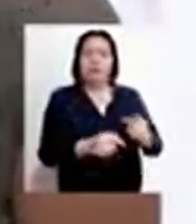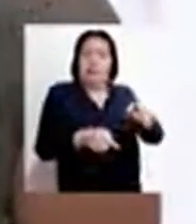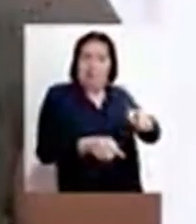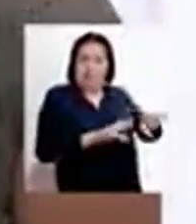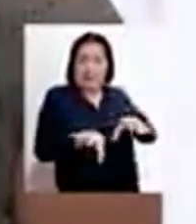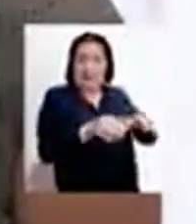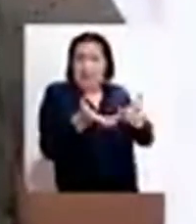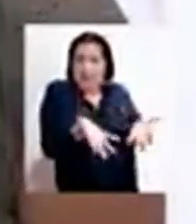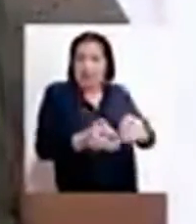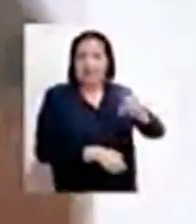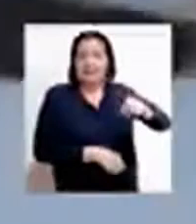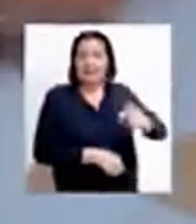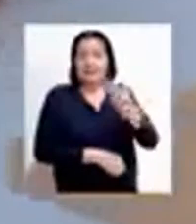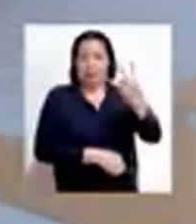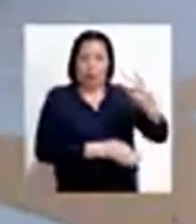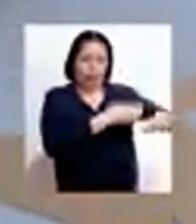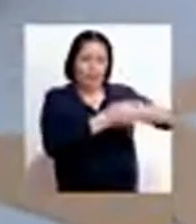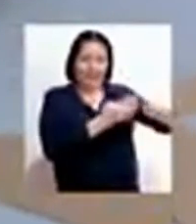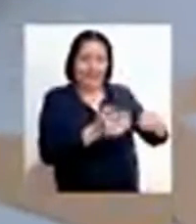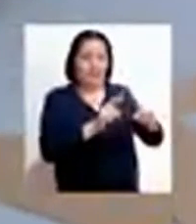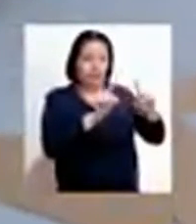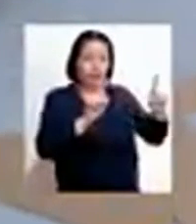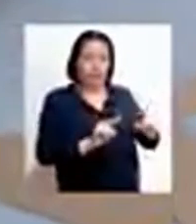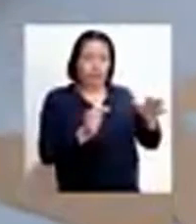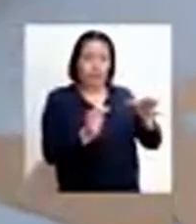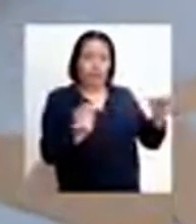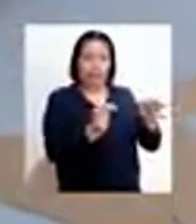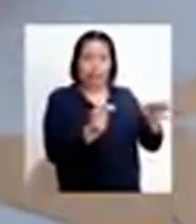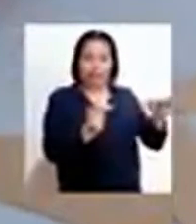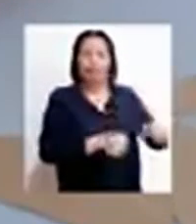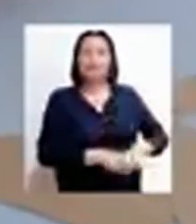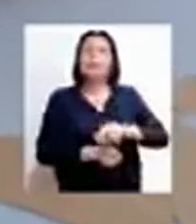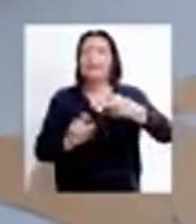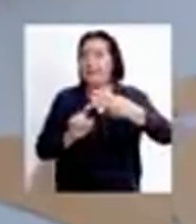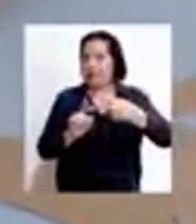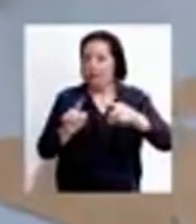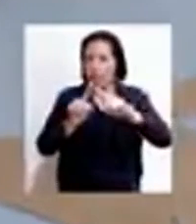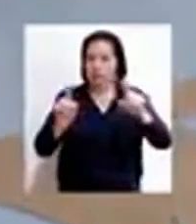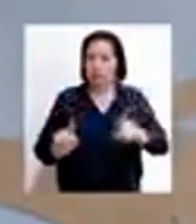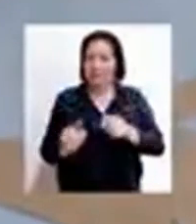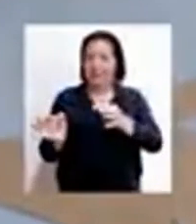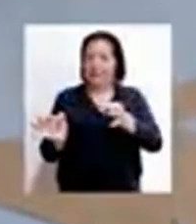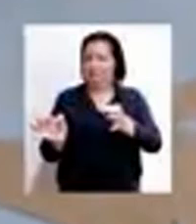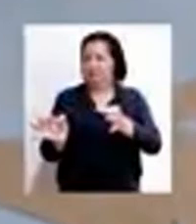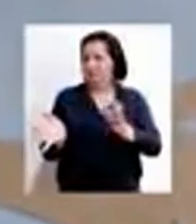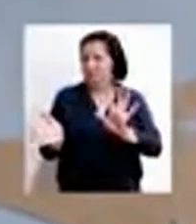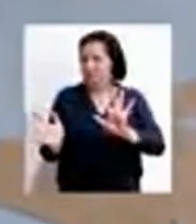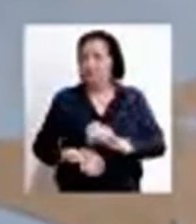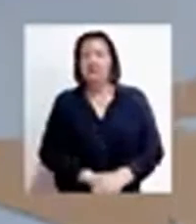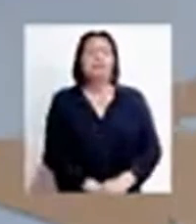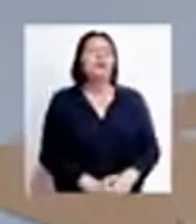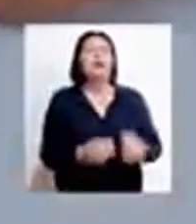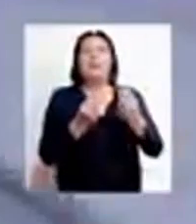este tipo de mascarilla necesitamos dos tipos de tela: tejido de punto, es elasticada, y tela plana. La tela plana